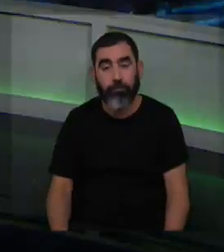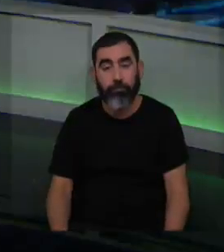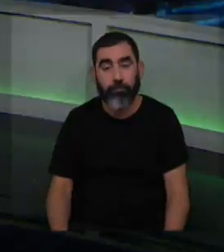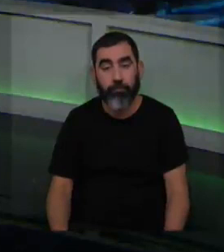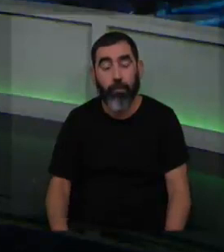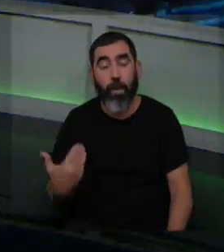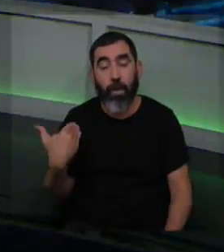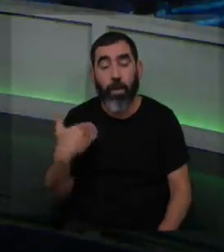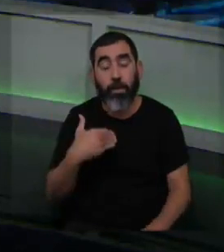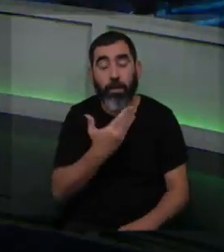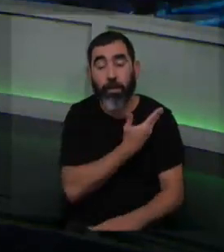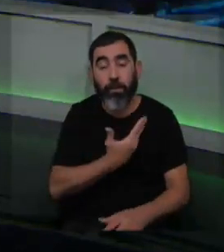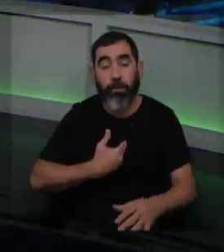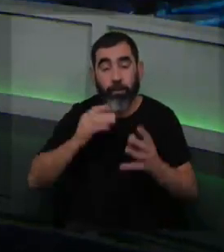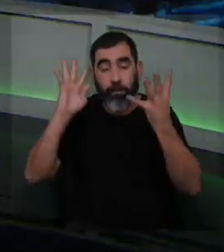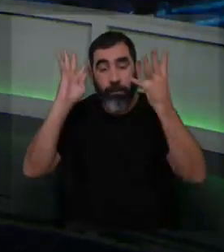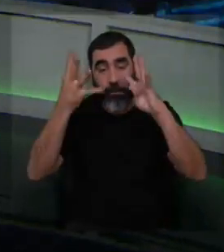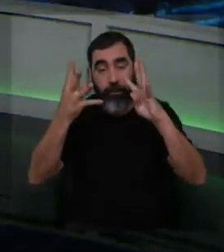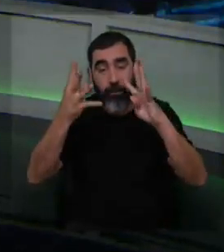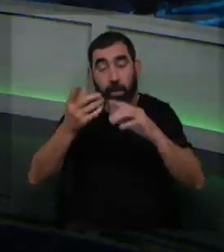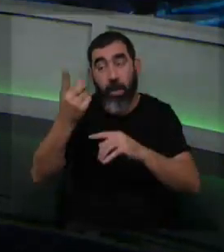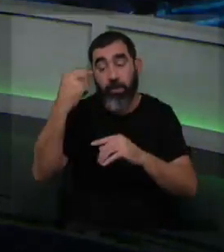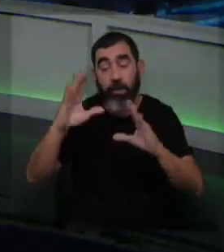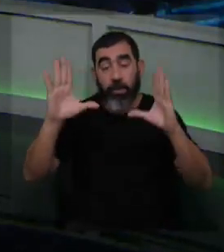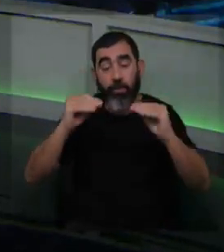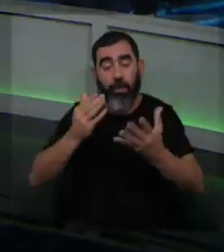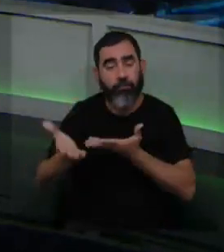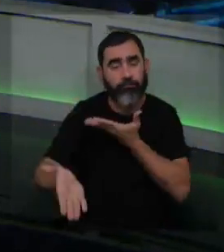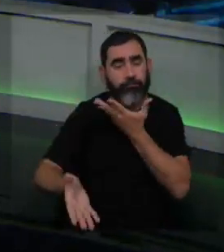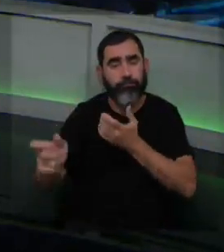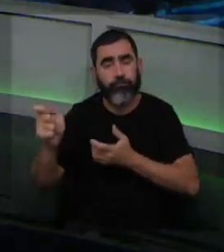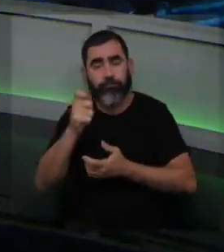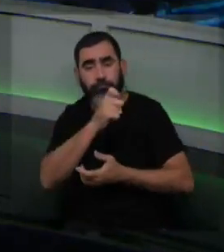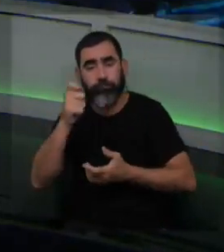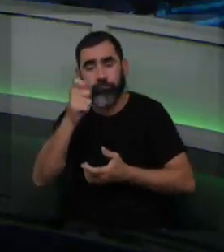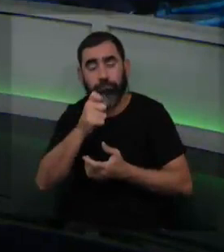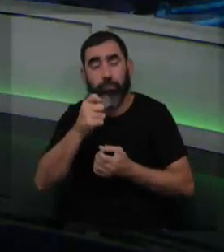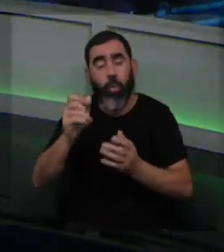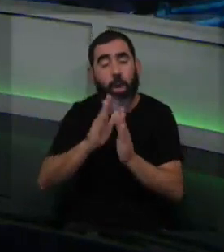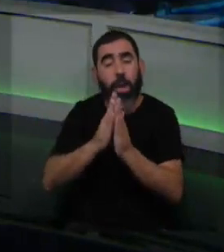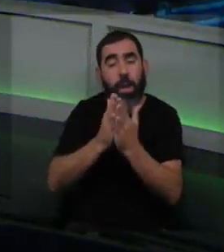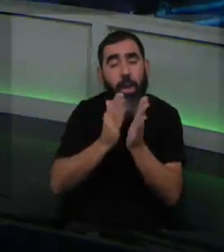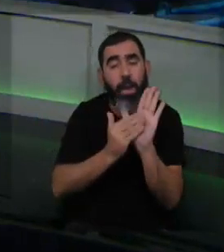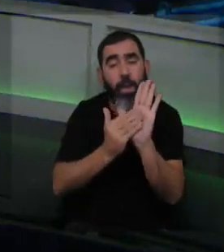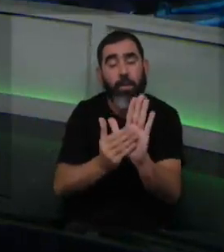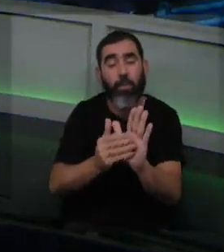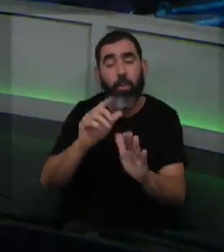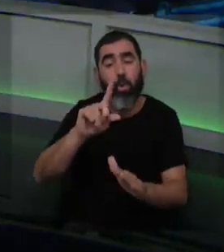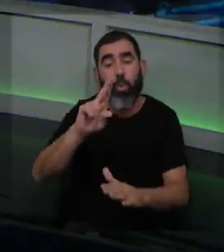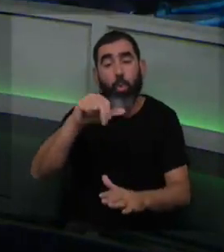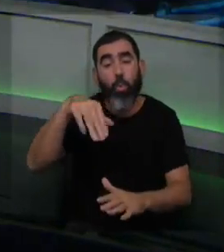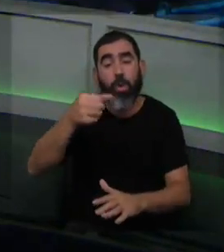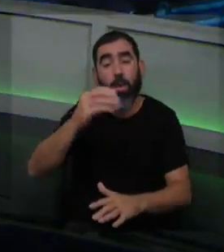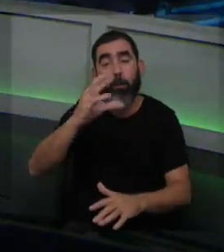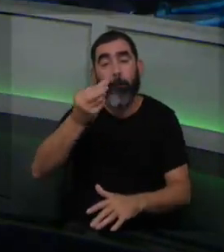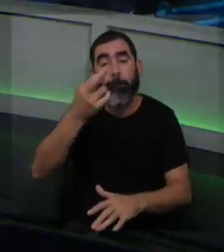En Argentina, el presidente Javier Milei realizó anoche un recital en el marco de la presentación de su libro en el Estadio Luna Park en Buenos